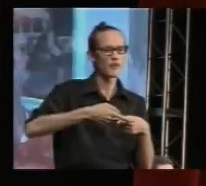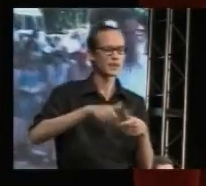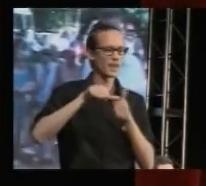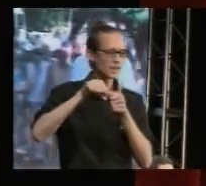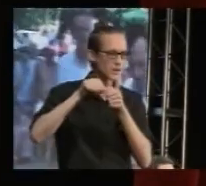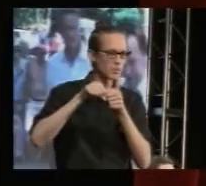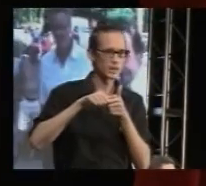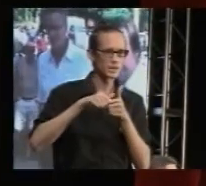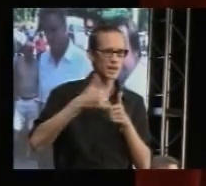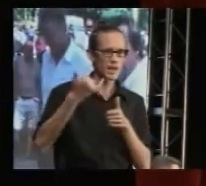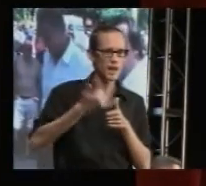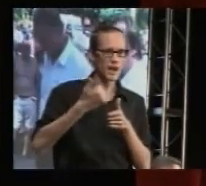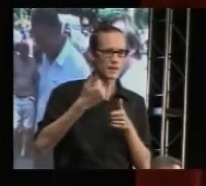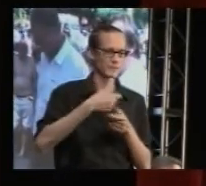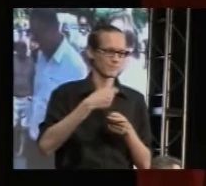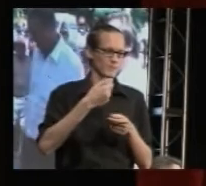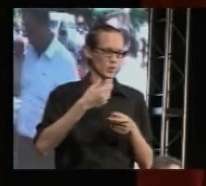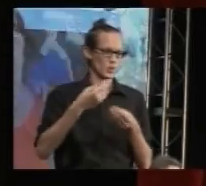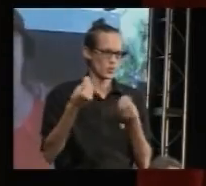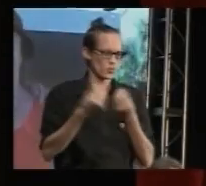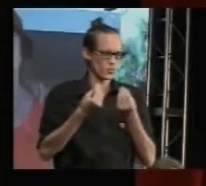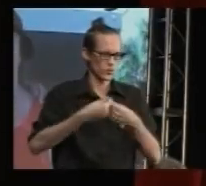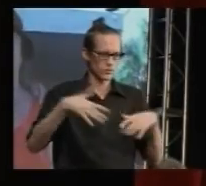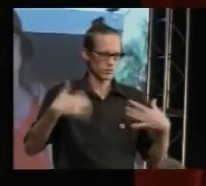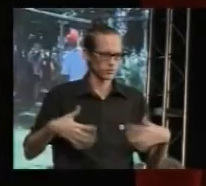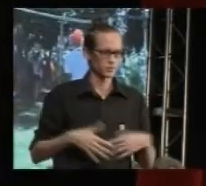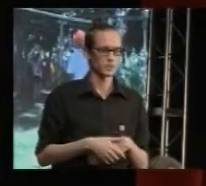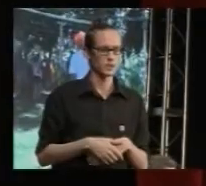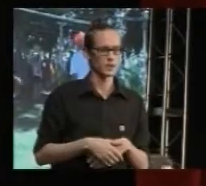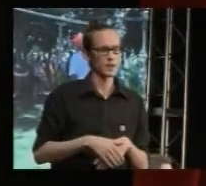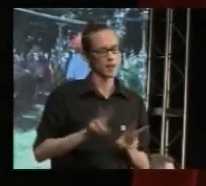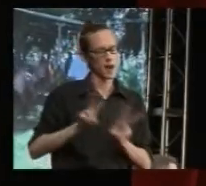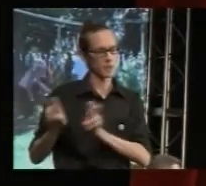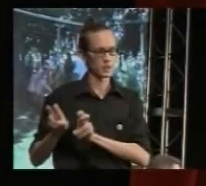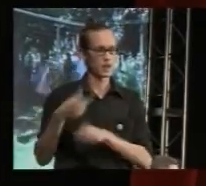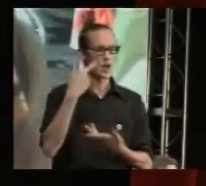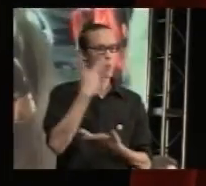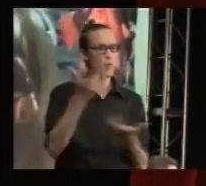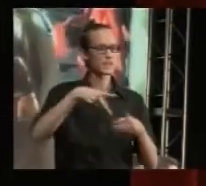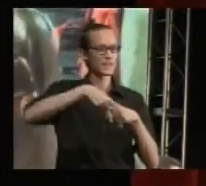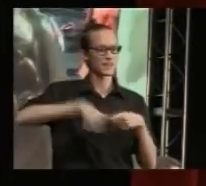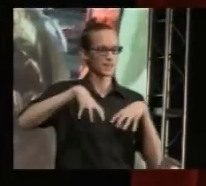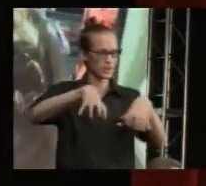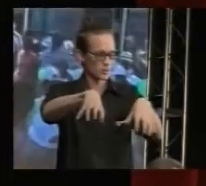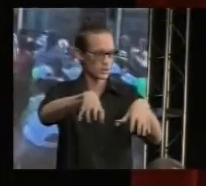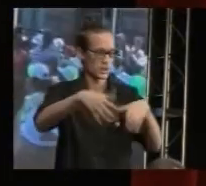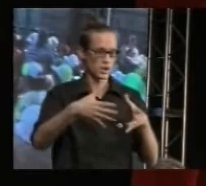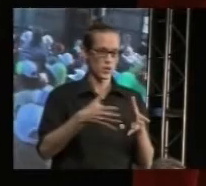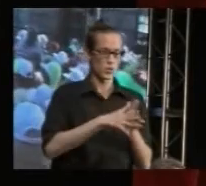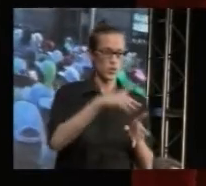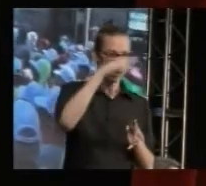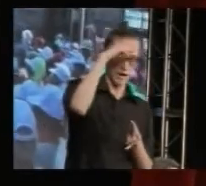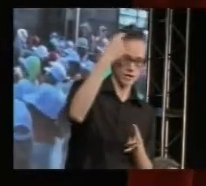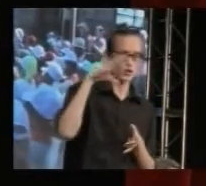de concurrencia el año pasado. Párrafo aparte, la muestra Tecnópolis, organizada junto a la provincia y el gobierno nacional,